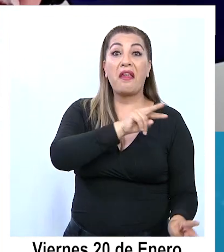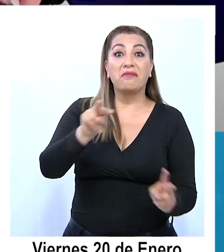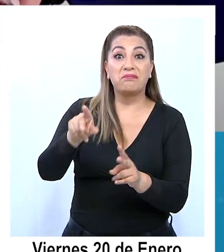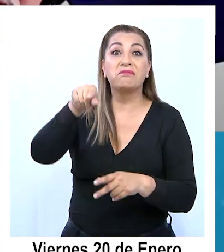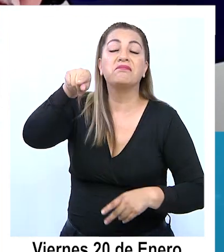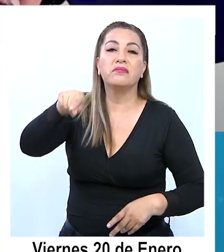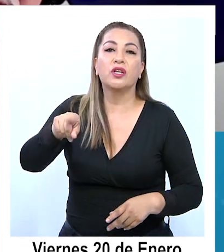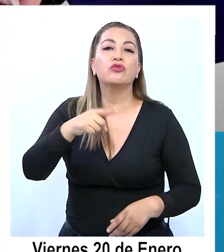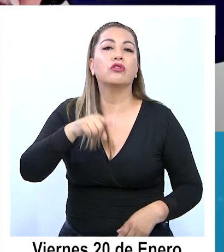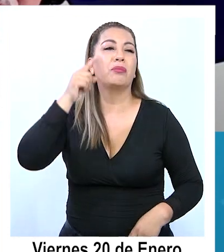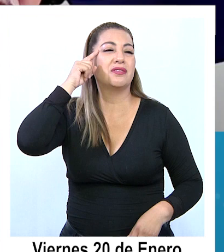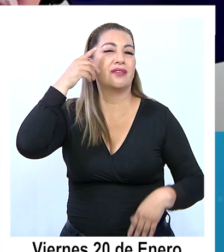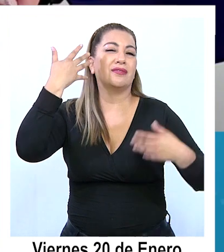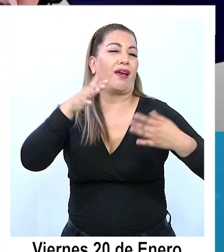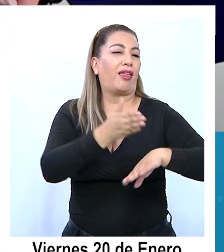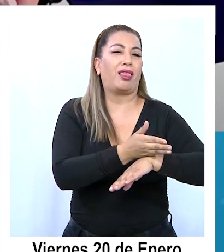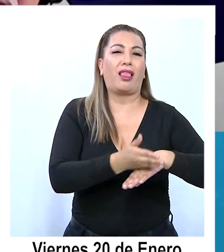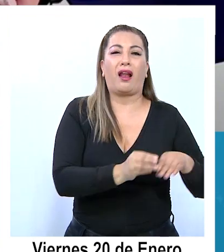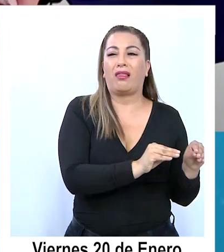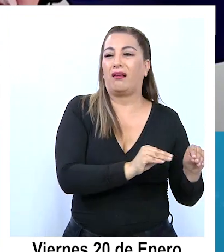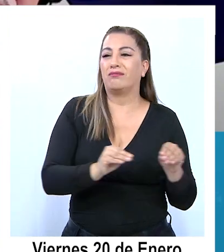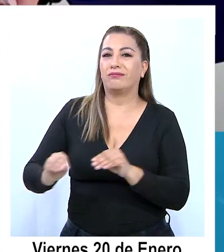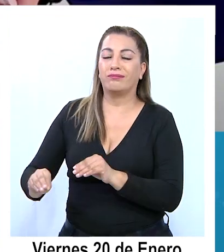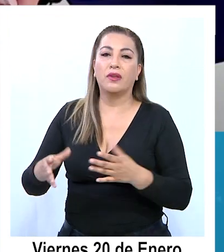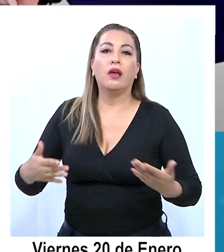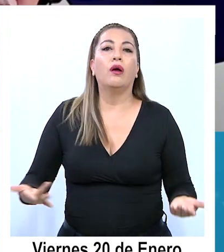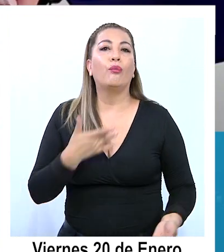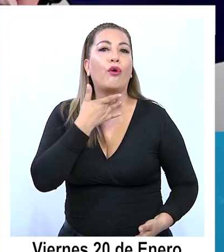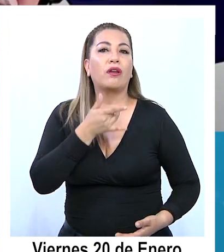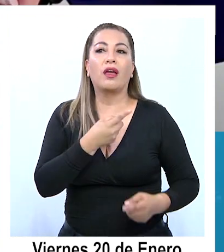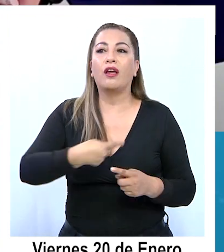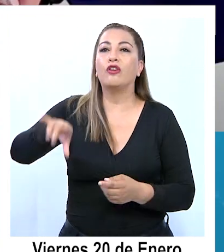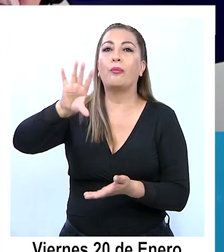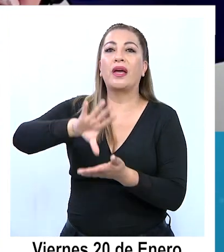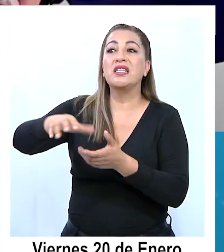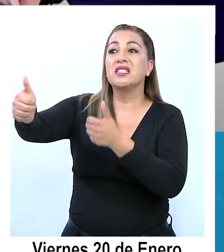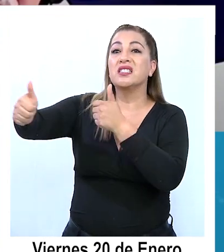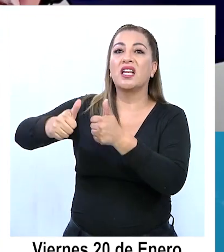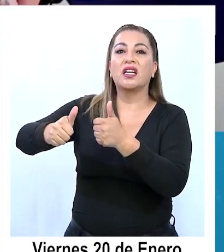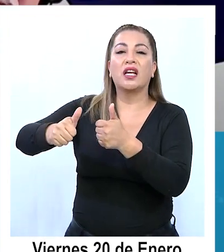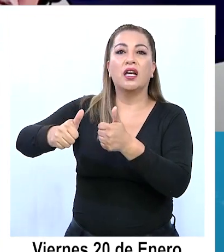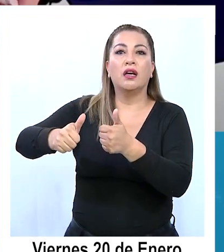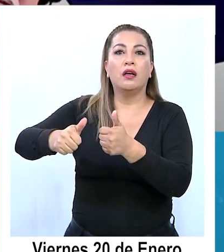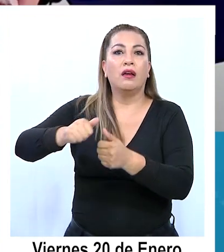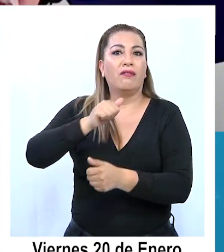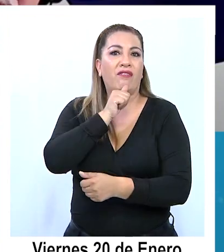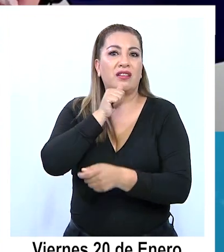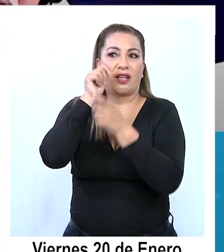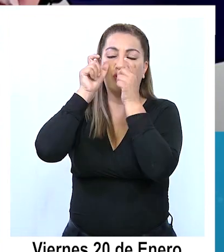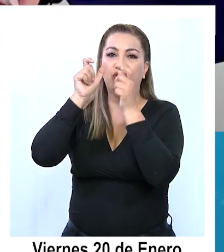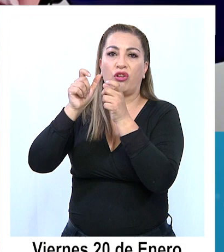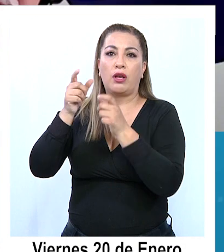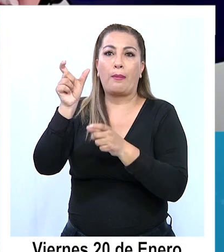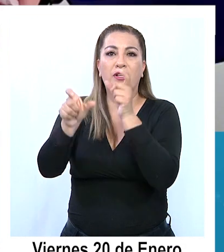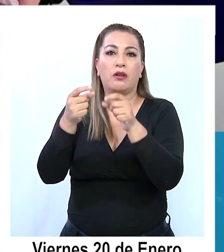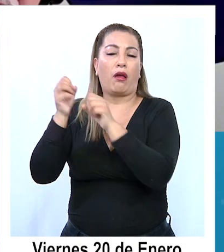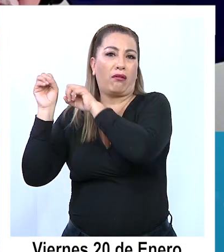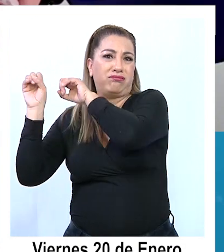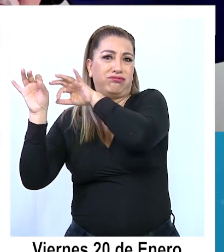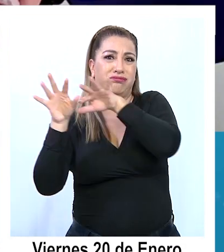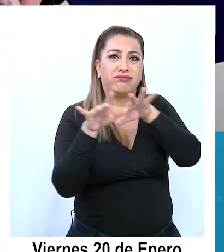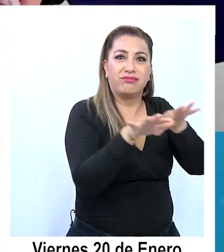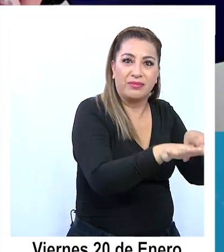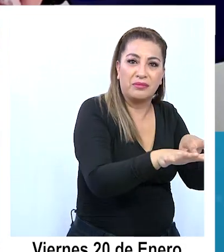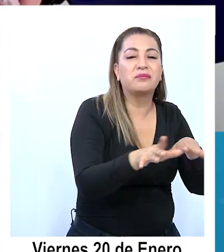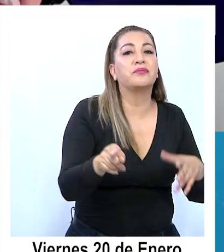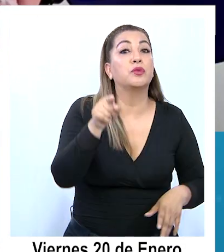es tarde. ¿Por qué? Porque nuestra frontera estaba absolutamente descontrolada y parte este ingreso clandestino con migrantes,